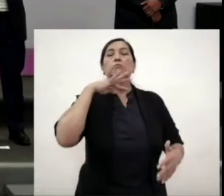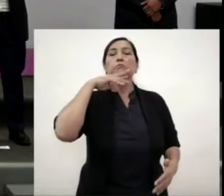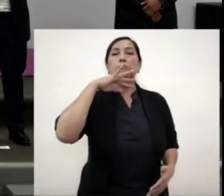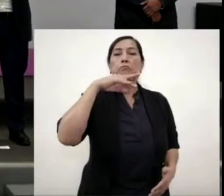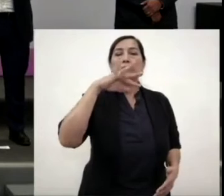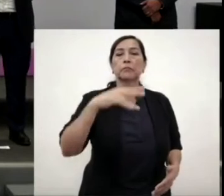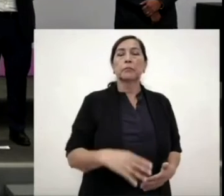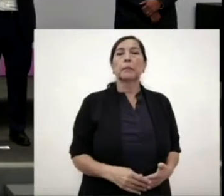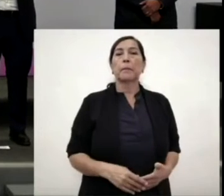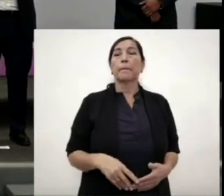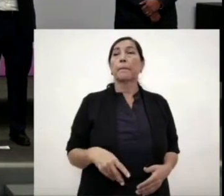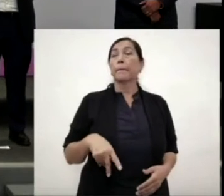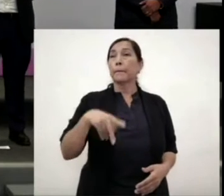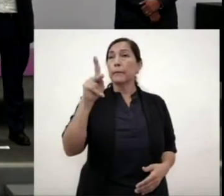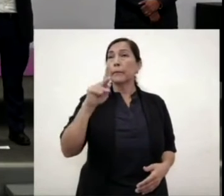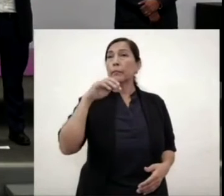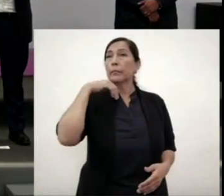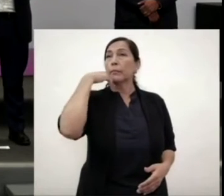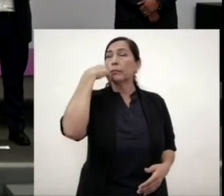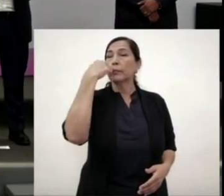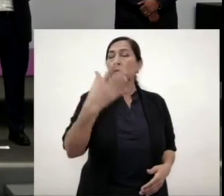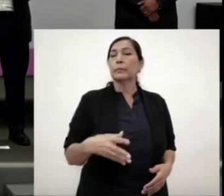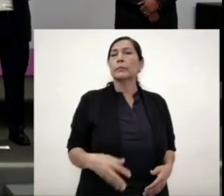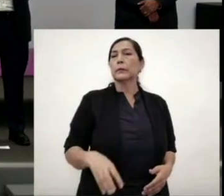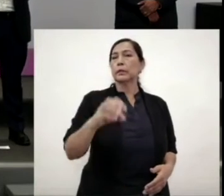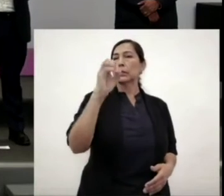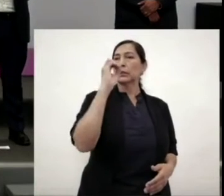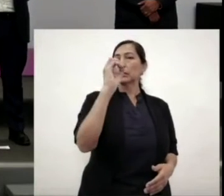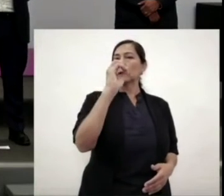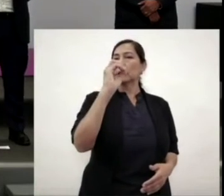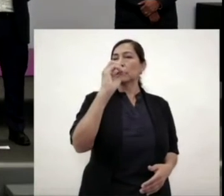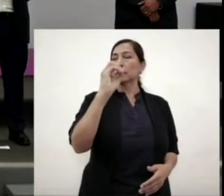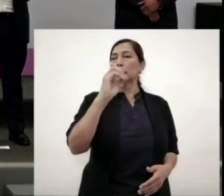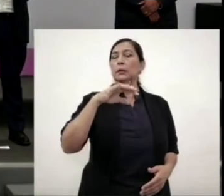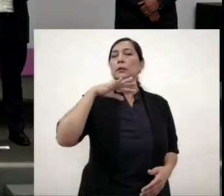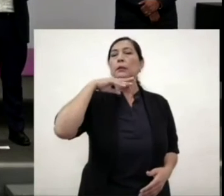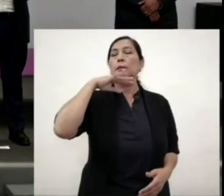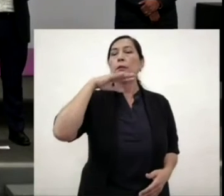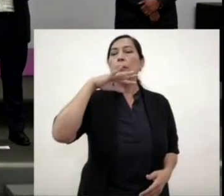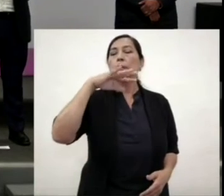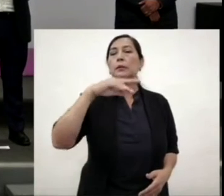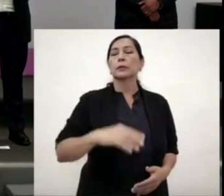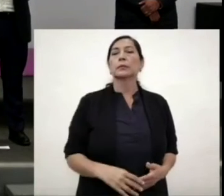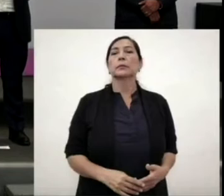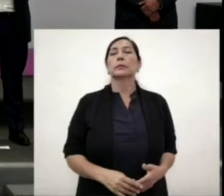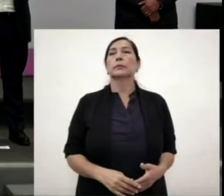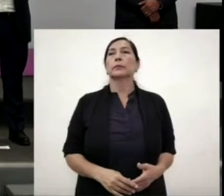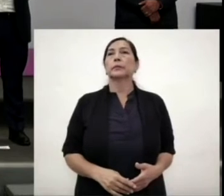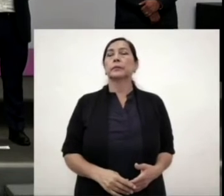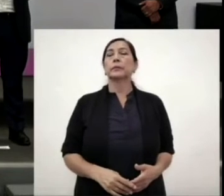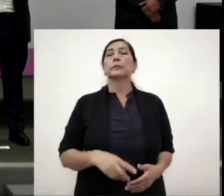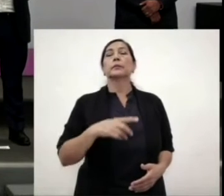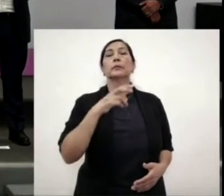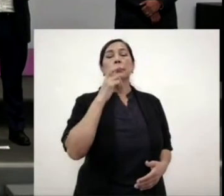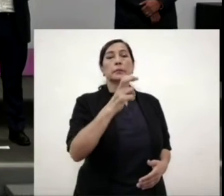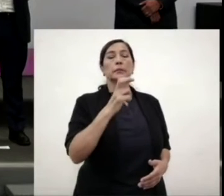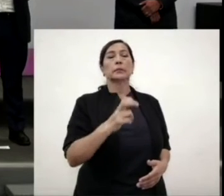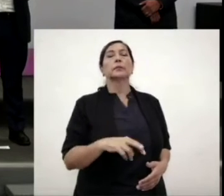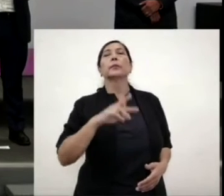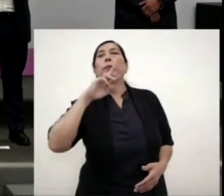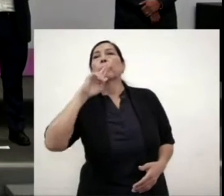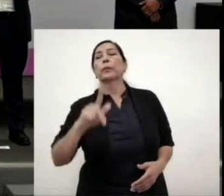Cero impunidad para cualquier acto delictivo. Eso es la mejor forma de inhibir, como usted lo